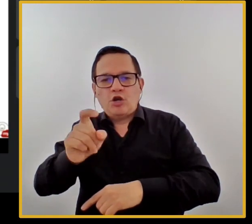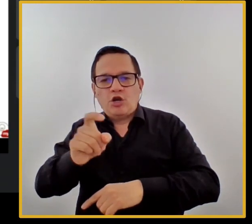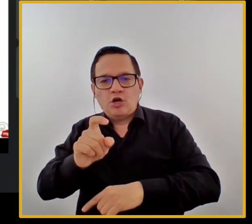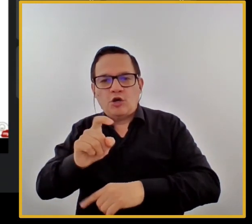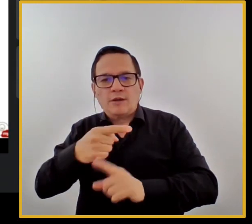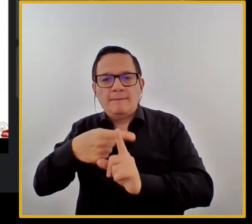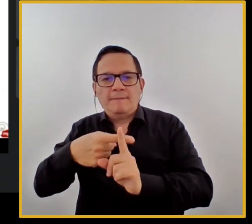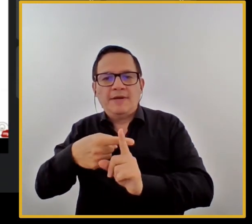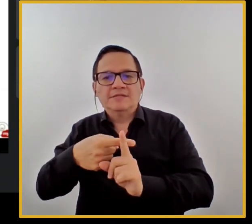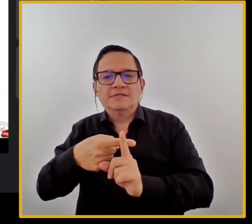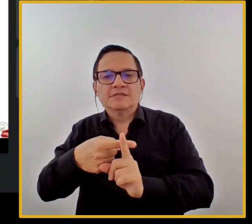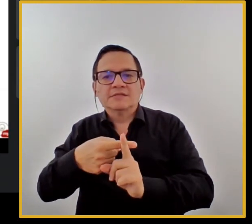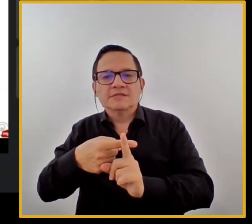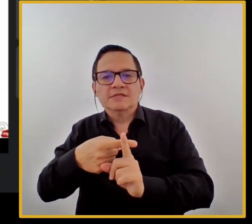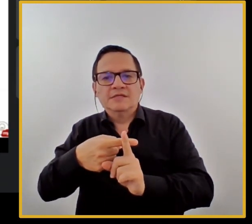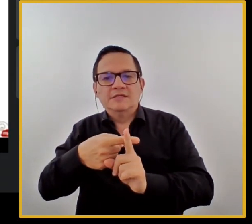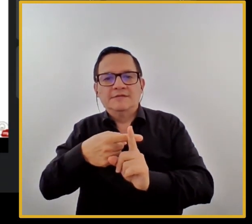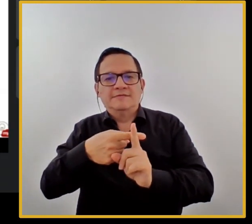esto.